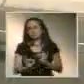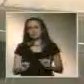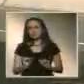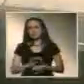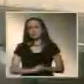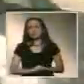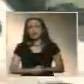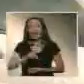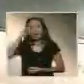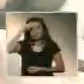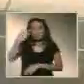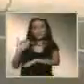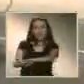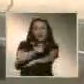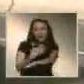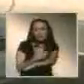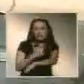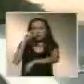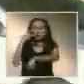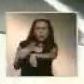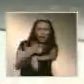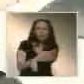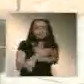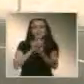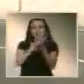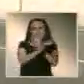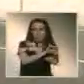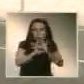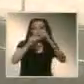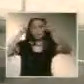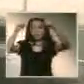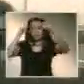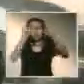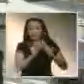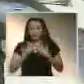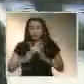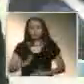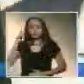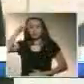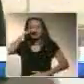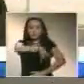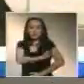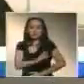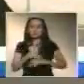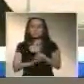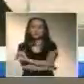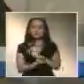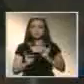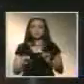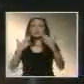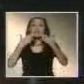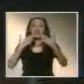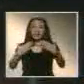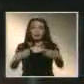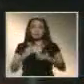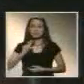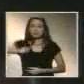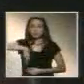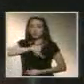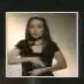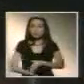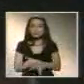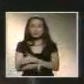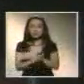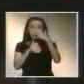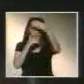de esta acción que realizaron los estudiantes aquí en la ciudad de Caracas, devuelvo contigo el pase al estudio. Muchísimas gracias, Derek Blanco. Vamos a estar atentos